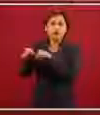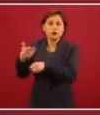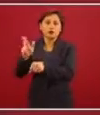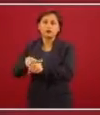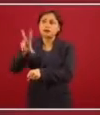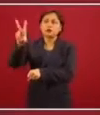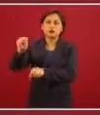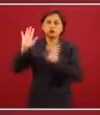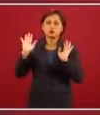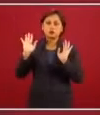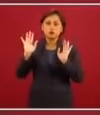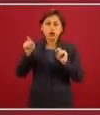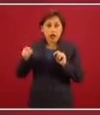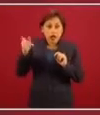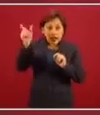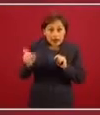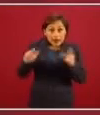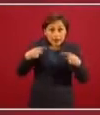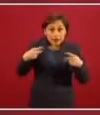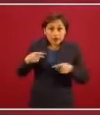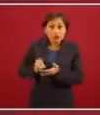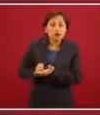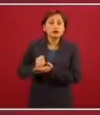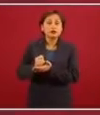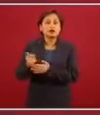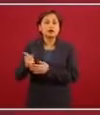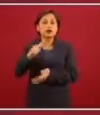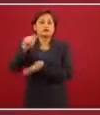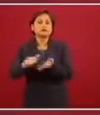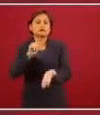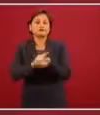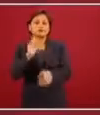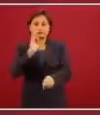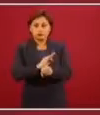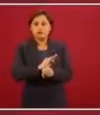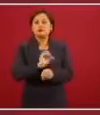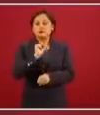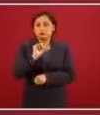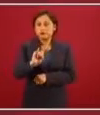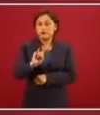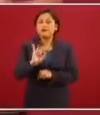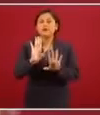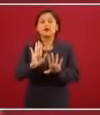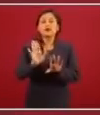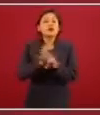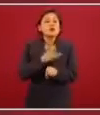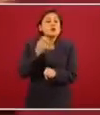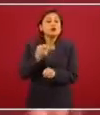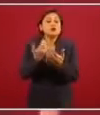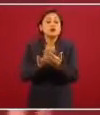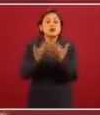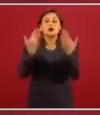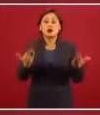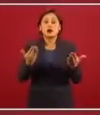esta disposición. En las contrataciones justamente están orientadas, primero ya dijimos, a